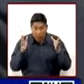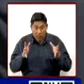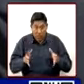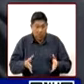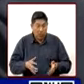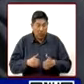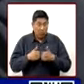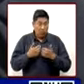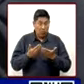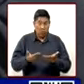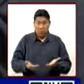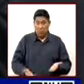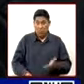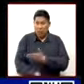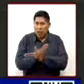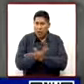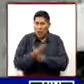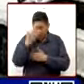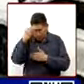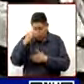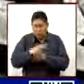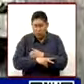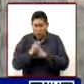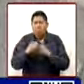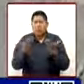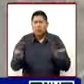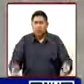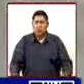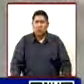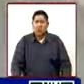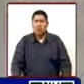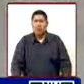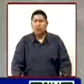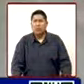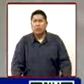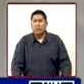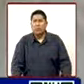poder saber quién es el ladrón.